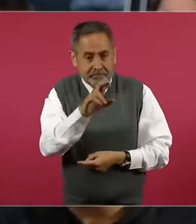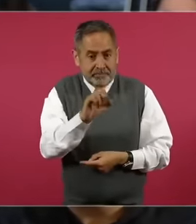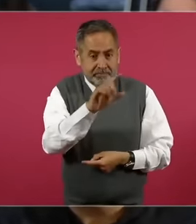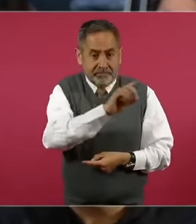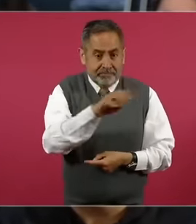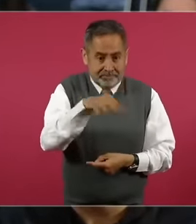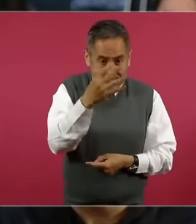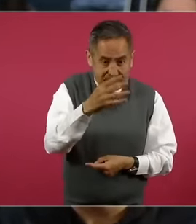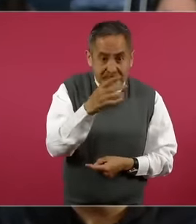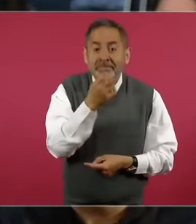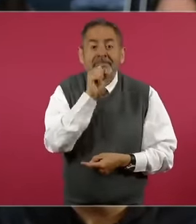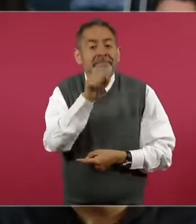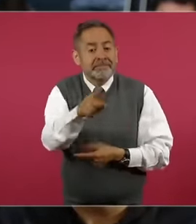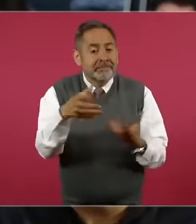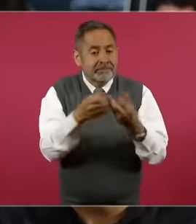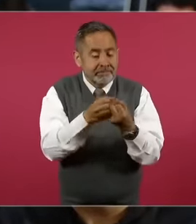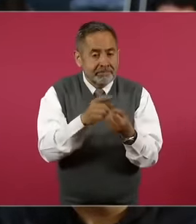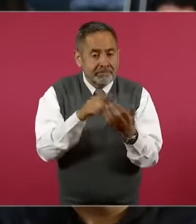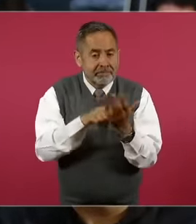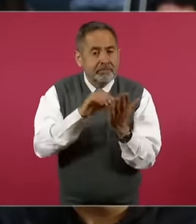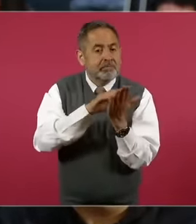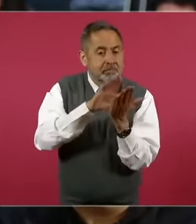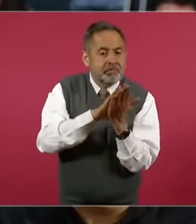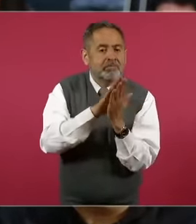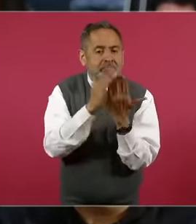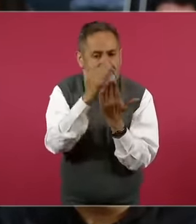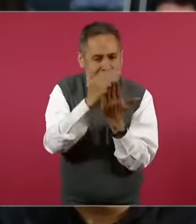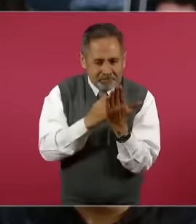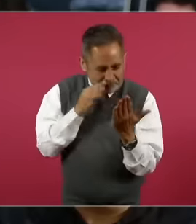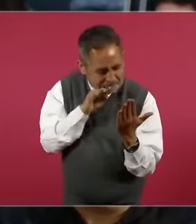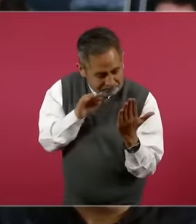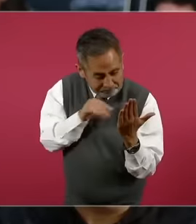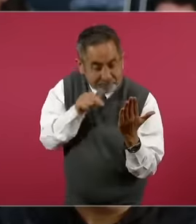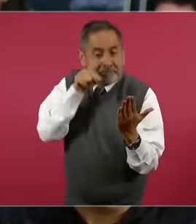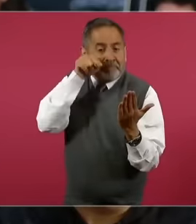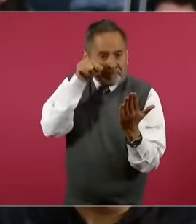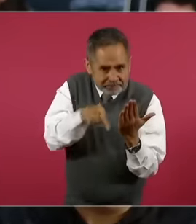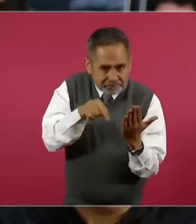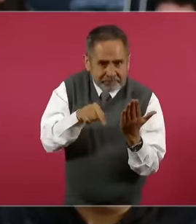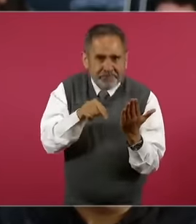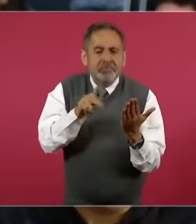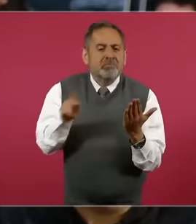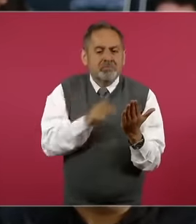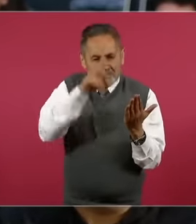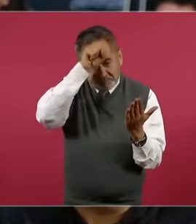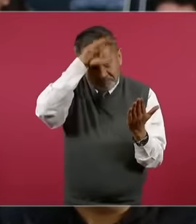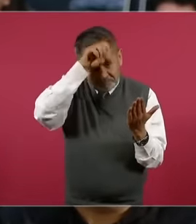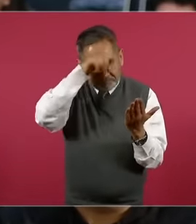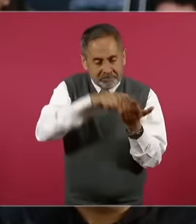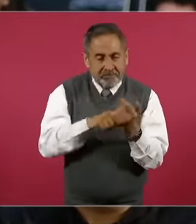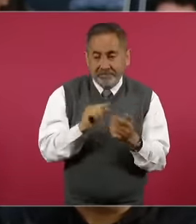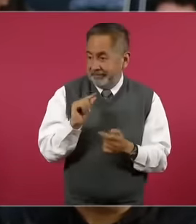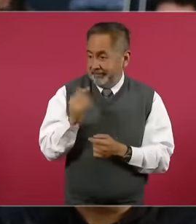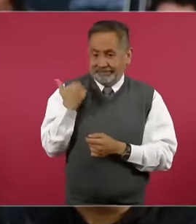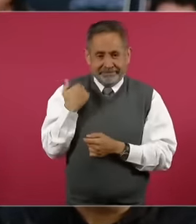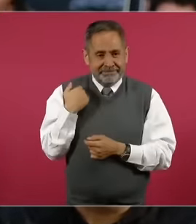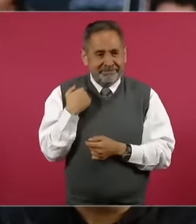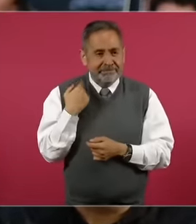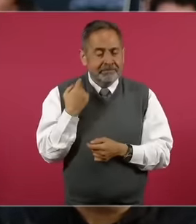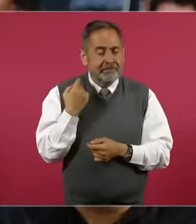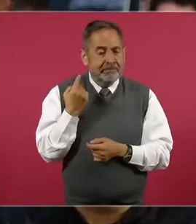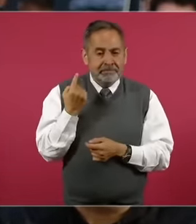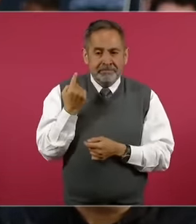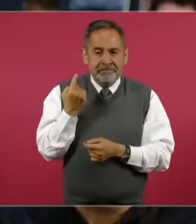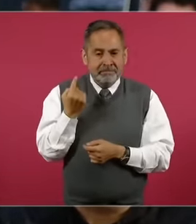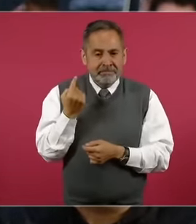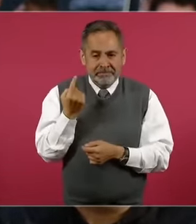14, que incluso está en su libro, porque lo leí, ahí menciona como pueblo minero, y que este fin de semana es